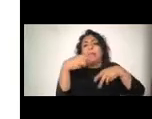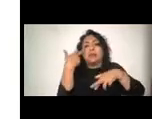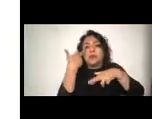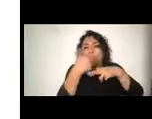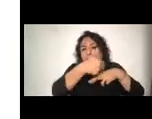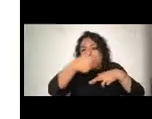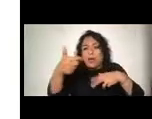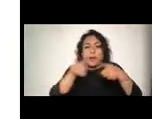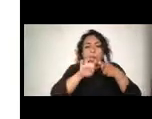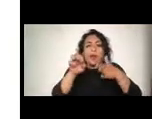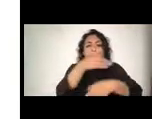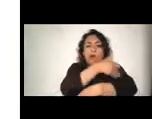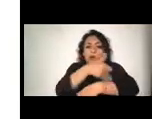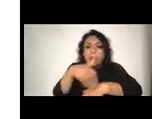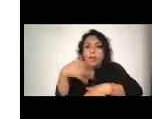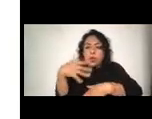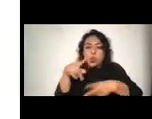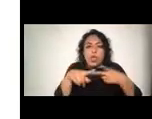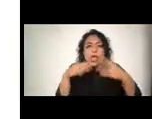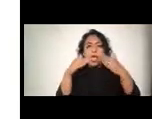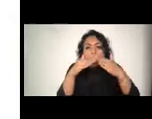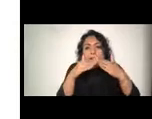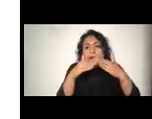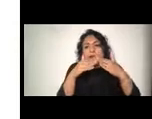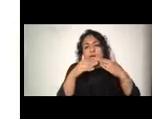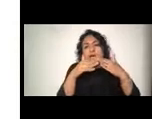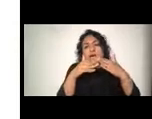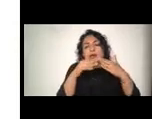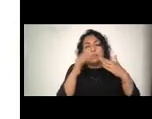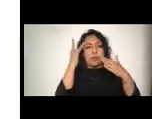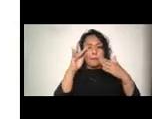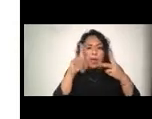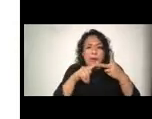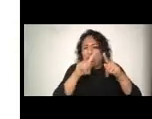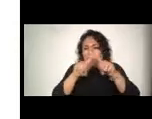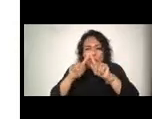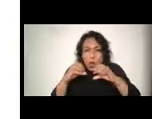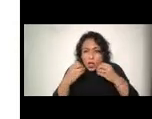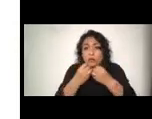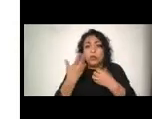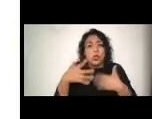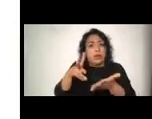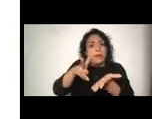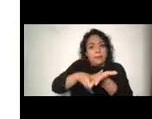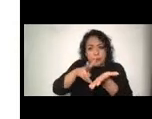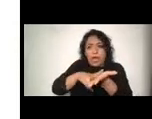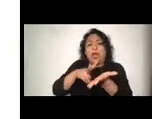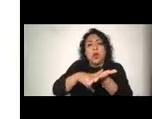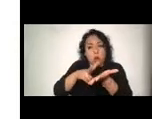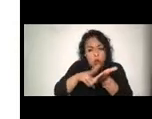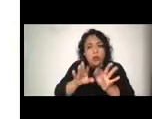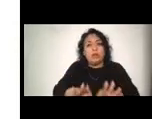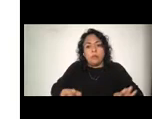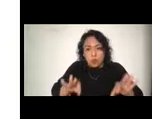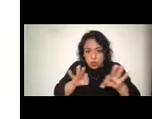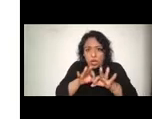que hace la Casa Hogar San Pablo y lo que hace también BIFAC. Todas las organizaciones tienen un valor muy grande, hacen